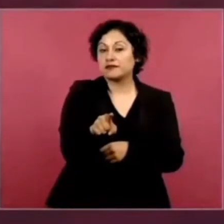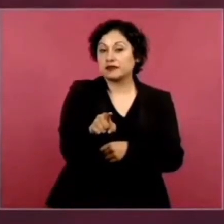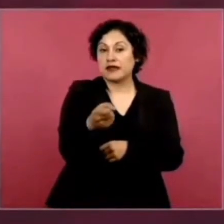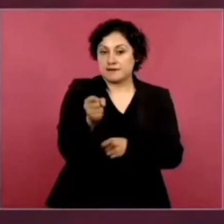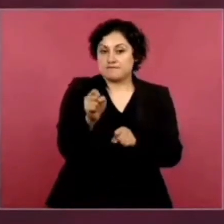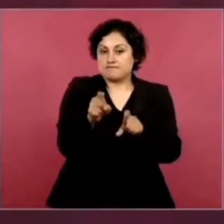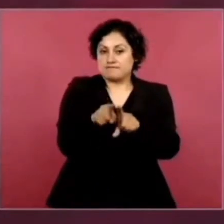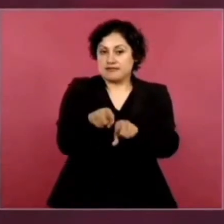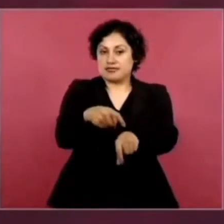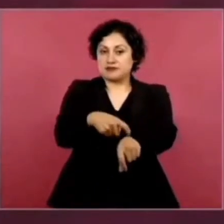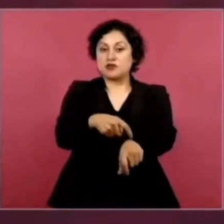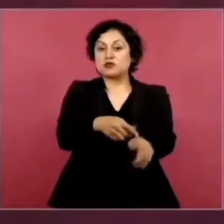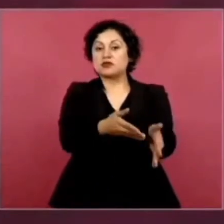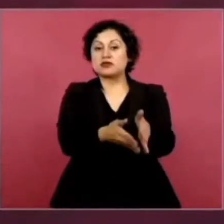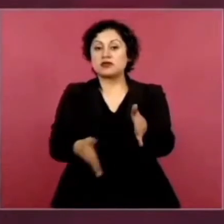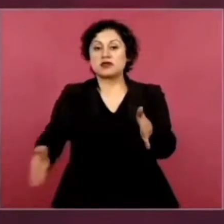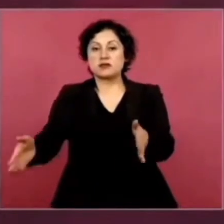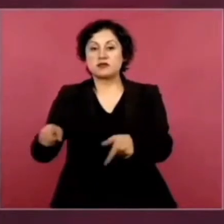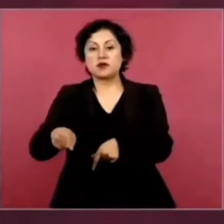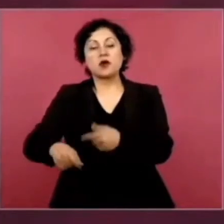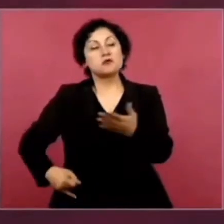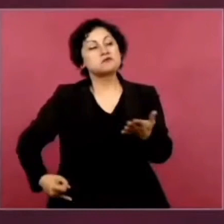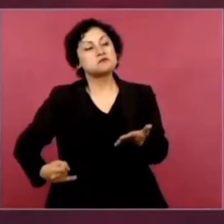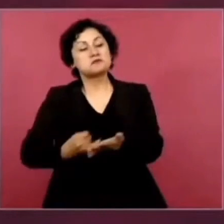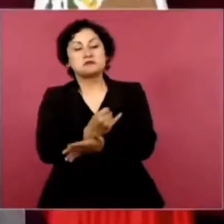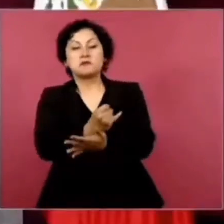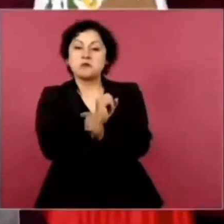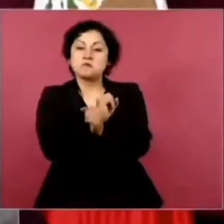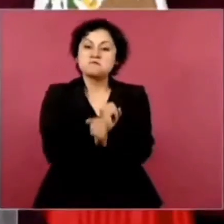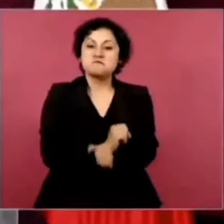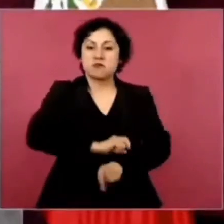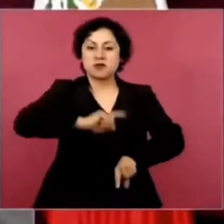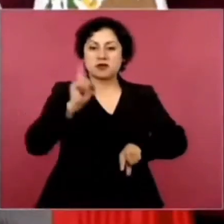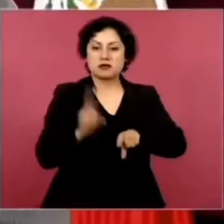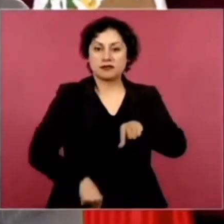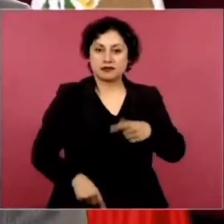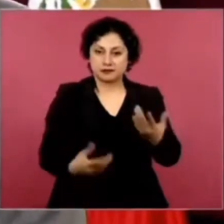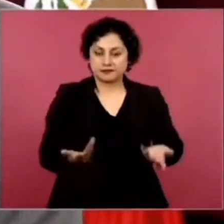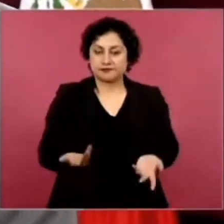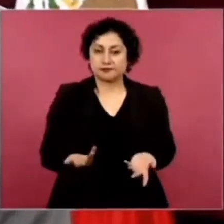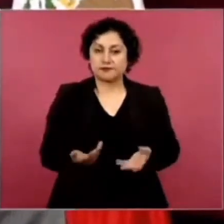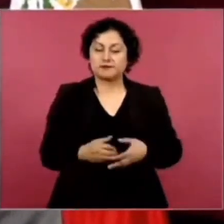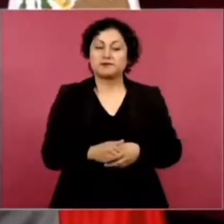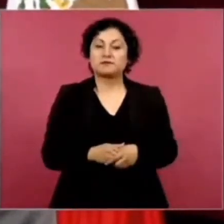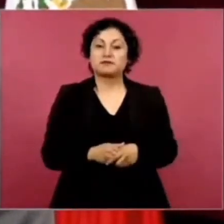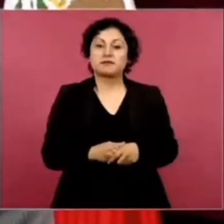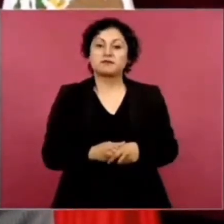decide promover la abolición de la esclavitud o